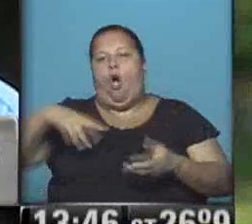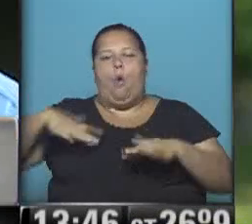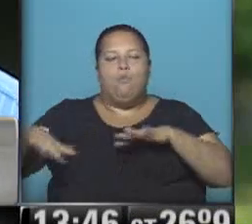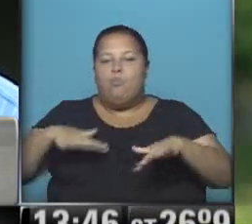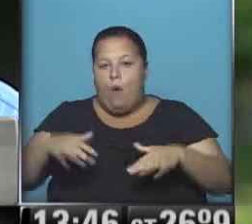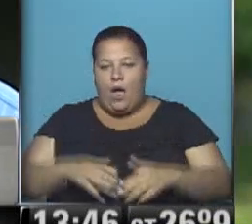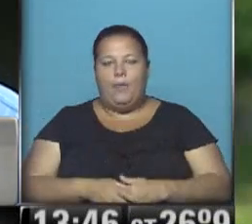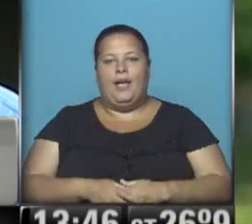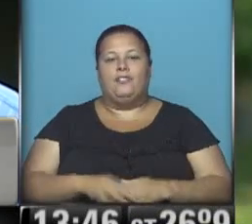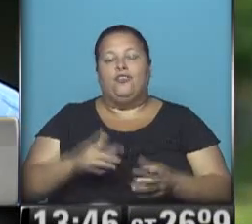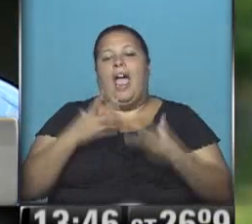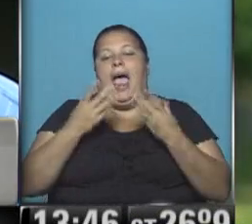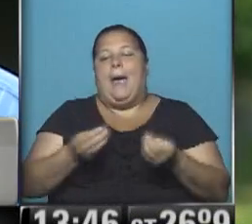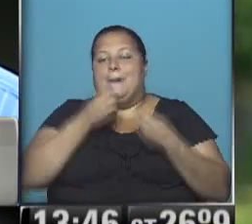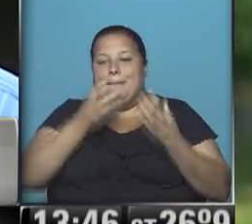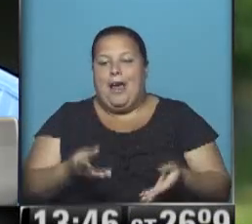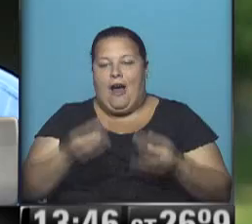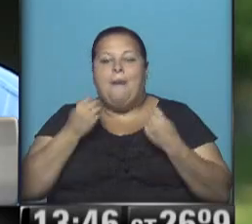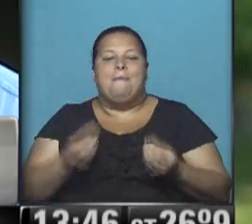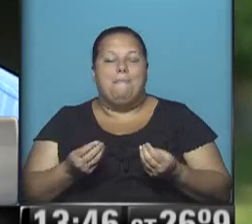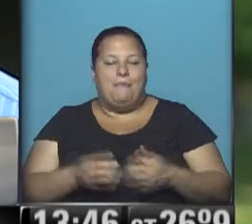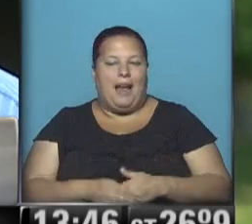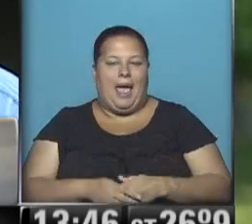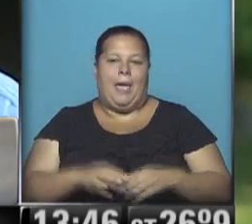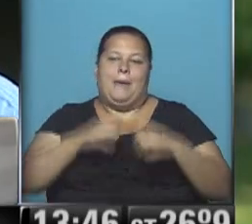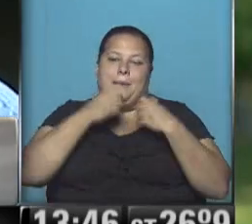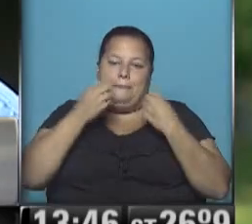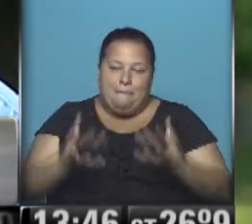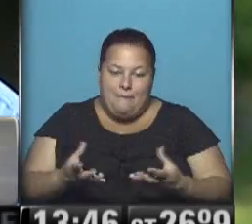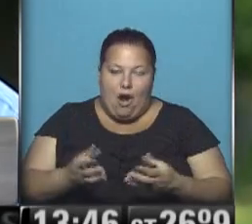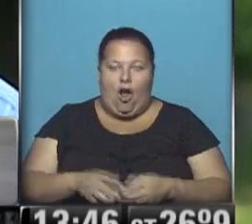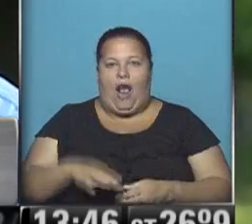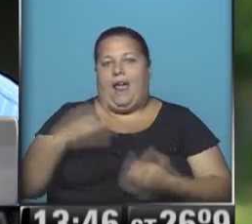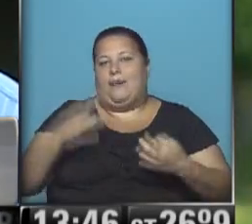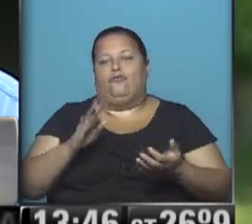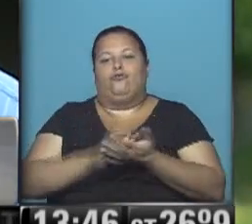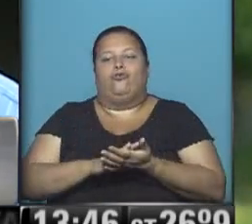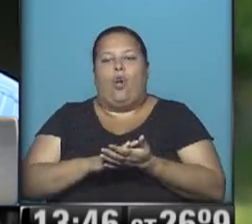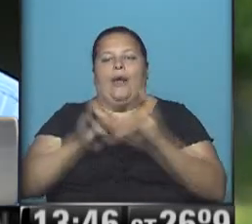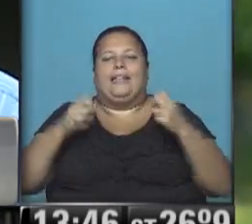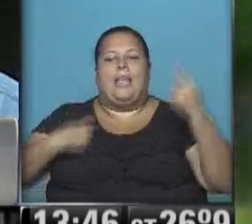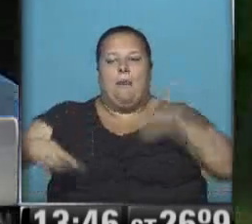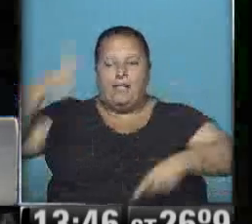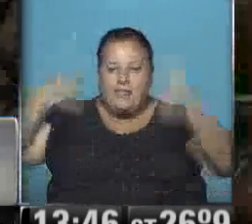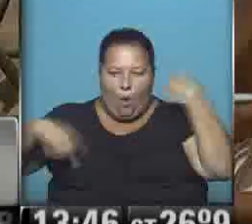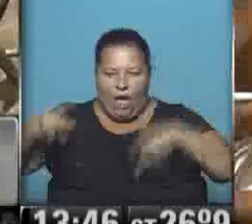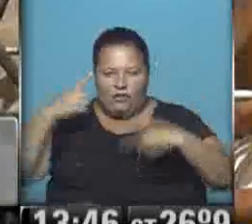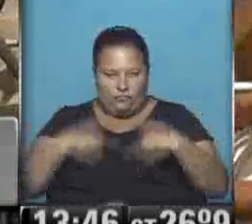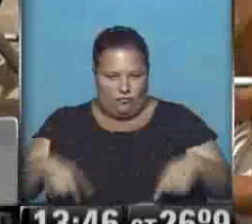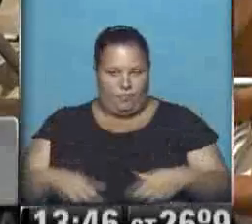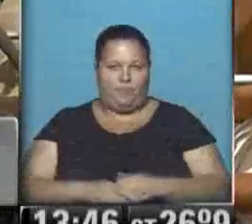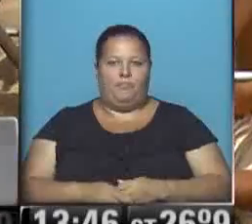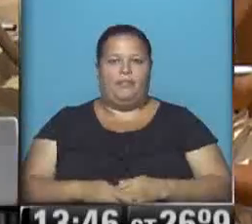movimiento, que lo van a ayudar precisamente para mejorar y estar bien en lo que hace la parte de circulatoria y demás.